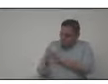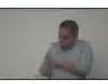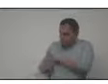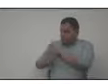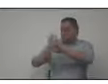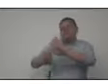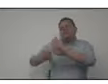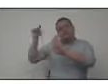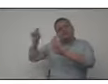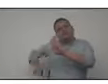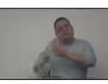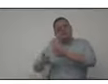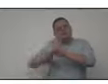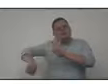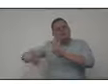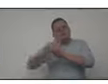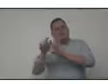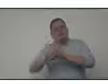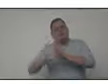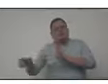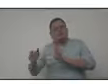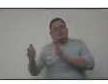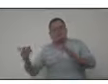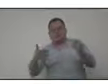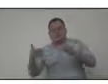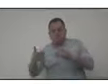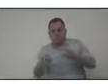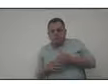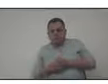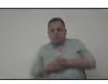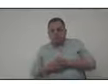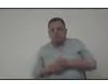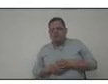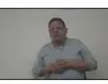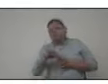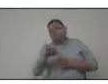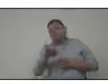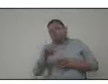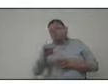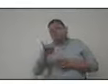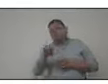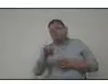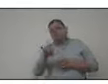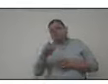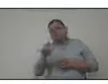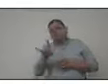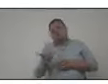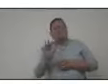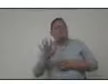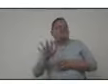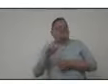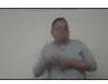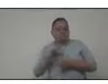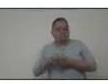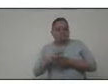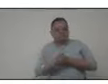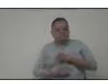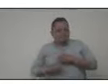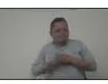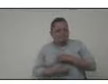que le estamos dando a nuestros usuarios. En imagenología, en el 2021, tuvimos